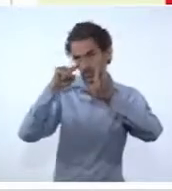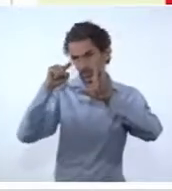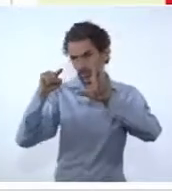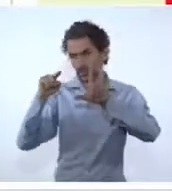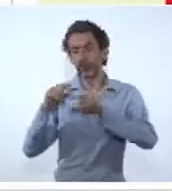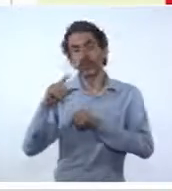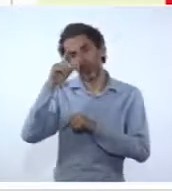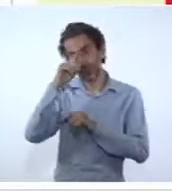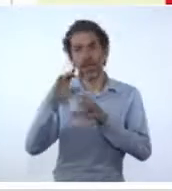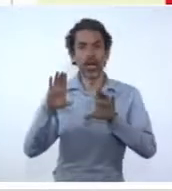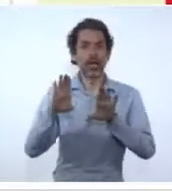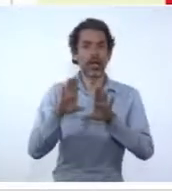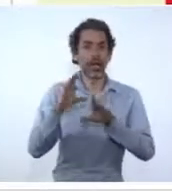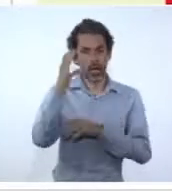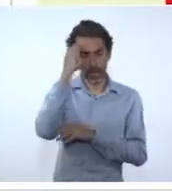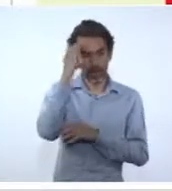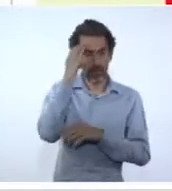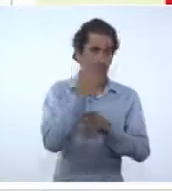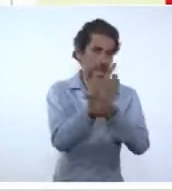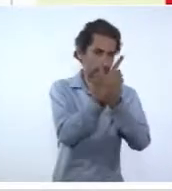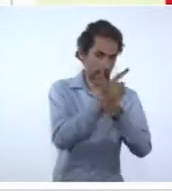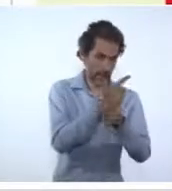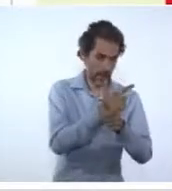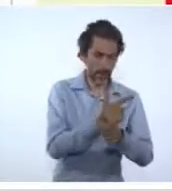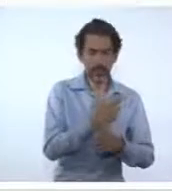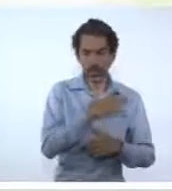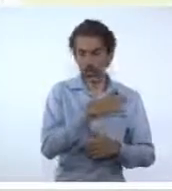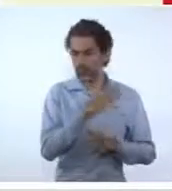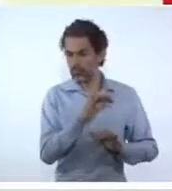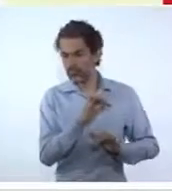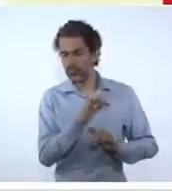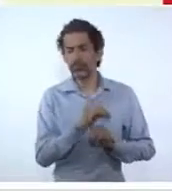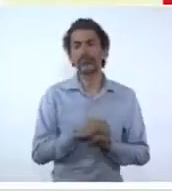la disponibilidad de camas sigue creciendo.